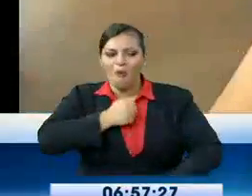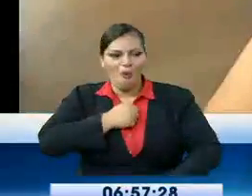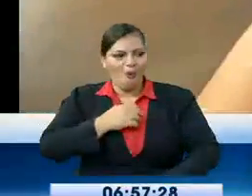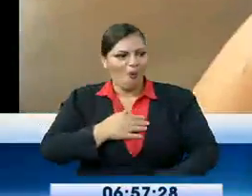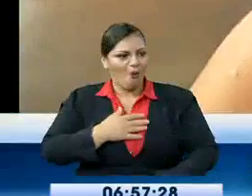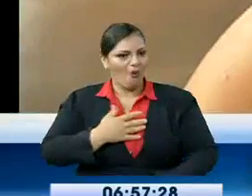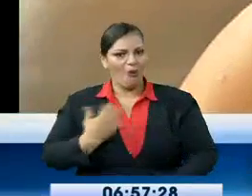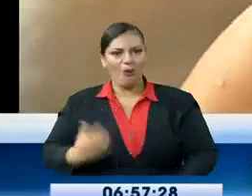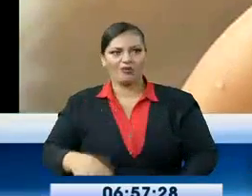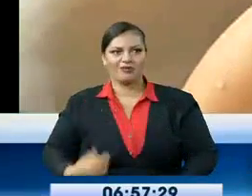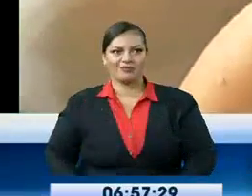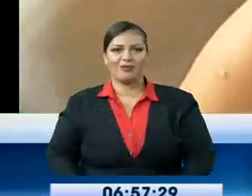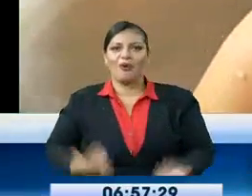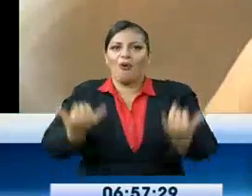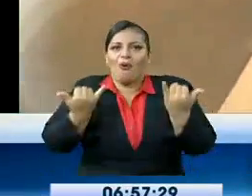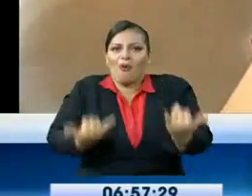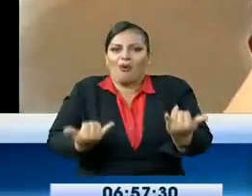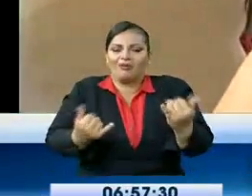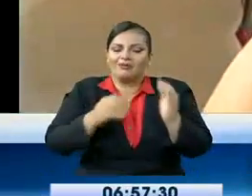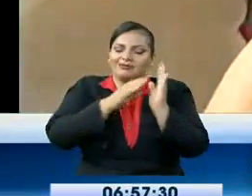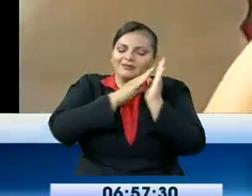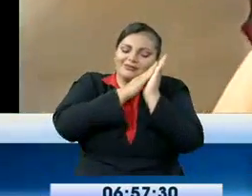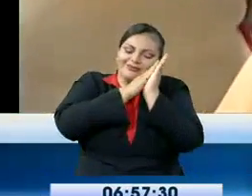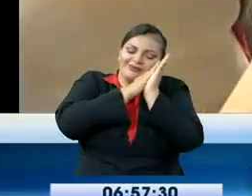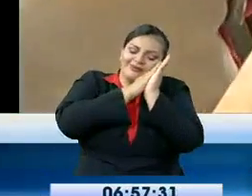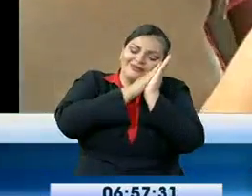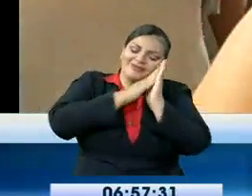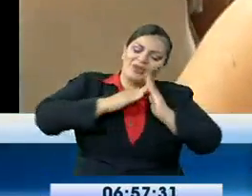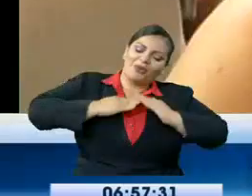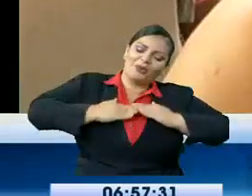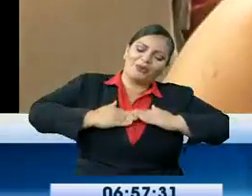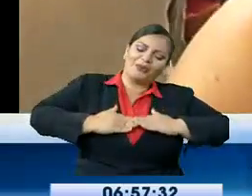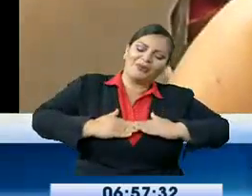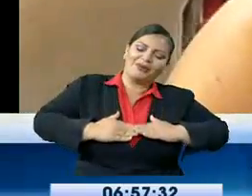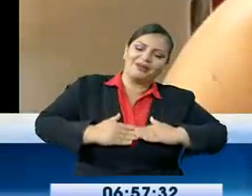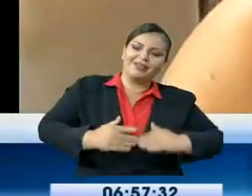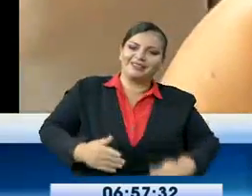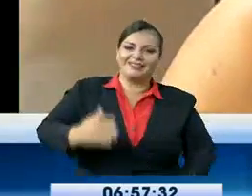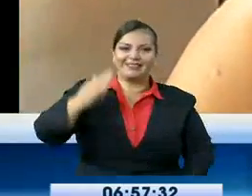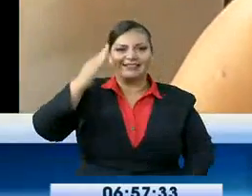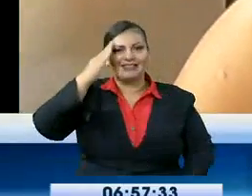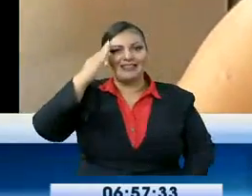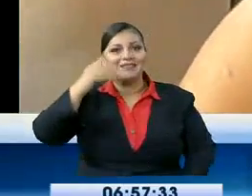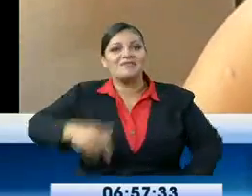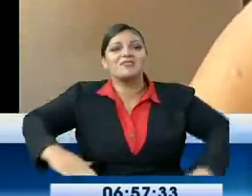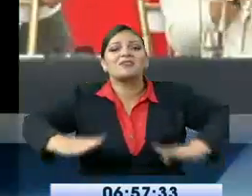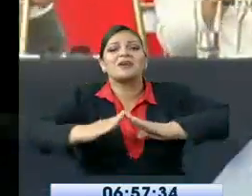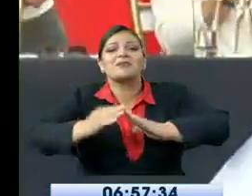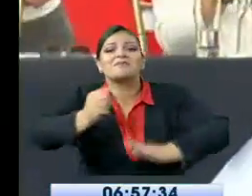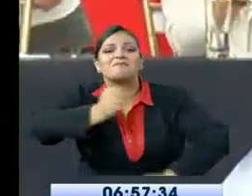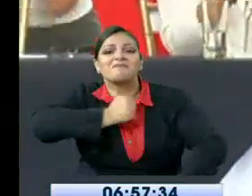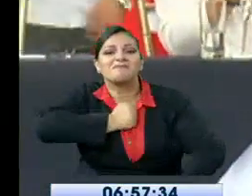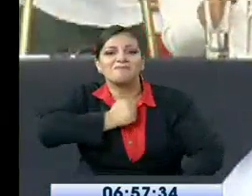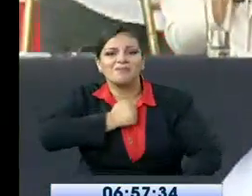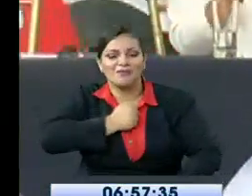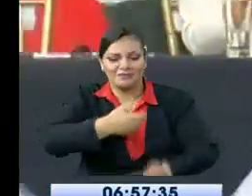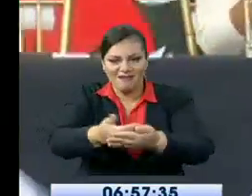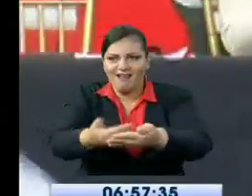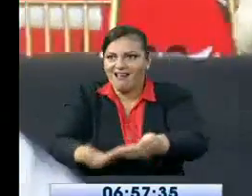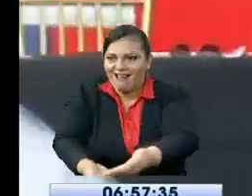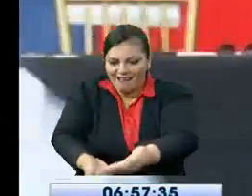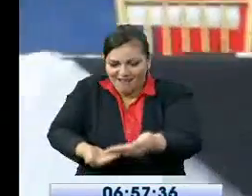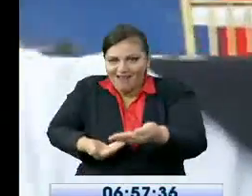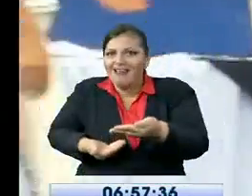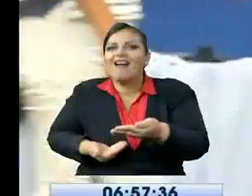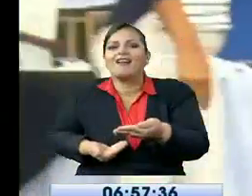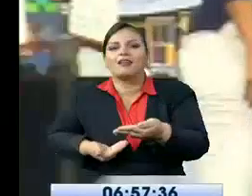esta noche mi noche para dormir tranquila, que ya tengo un proceso de legalización para mi casita propia. Con esta visita enfatizó